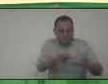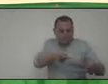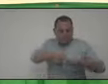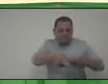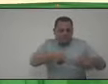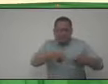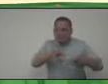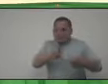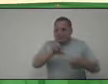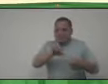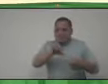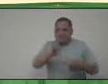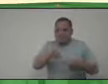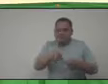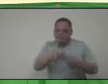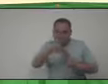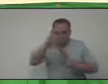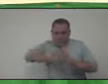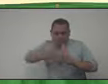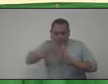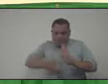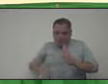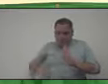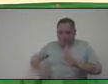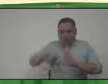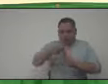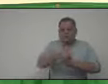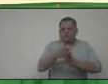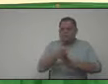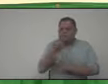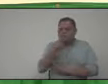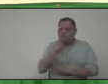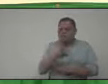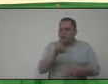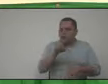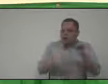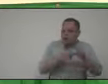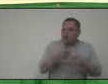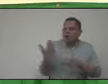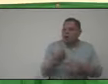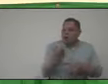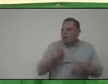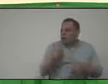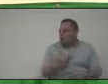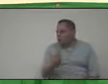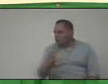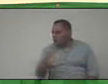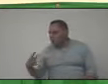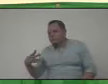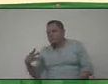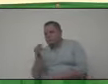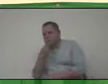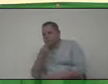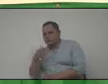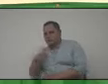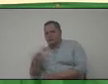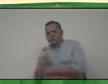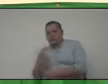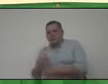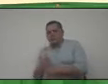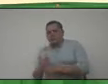usuario, cuando lo está diagnosticando, para que él no vaya a la droguería. ¿Se nos ha